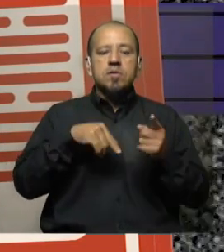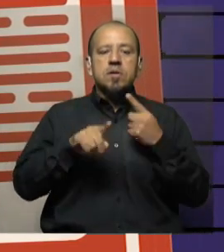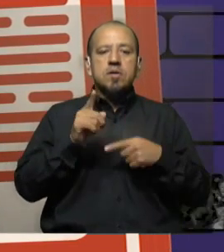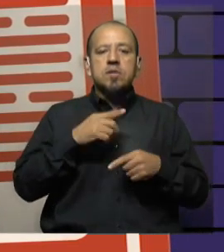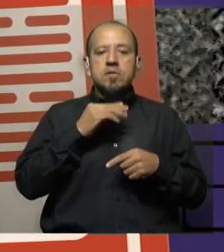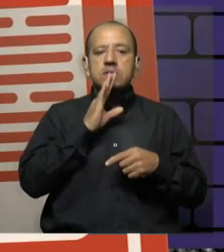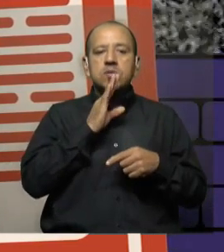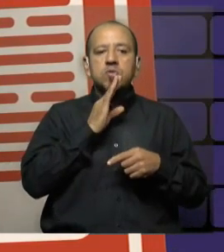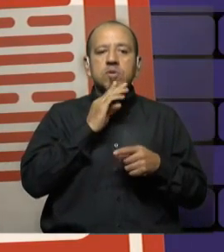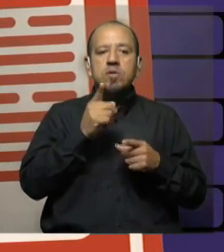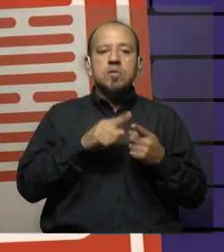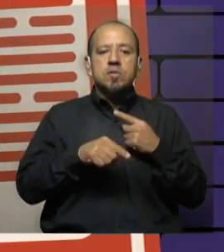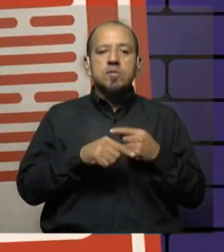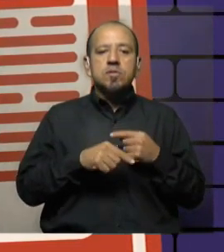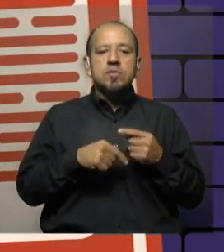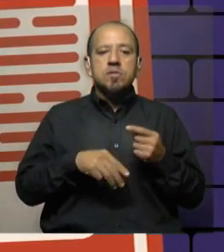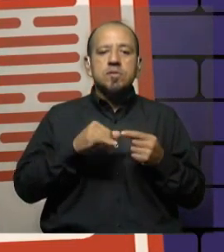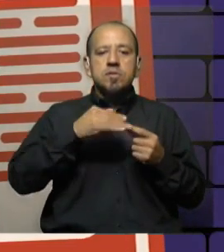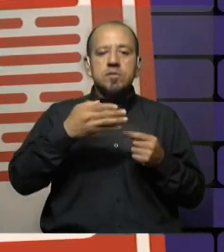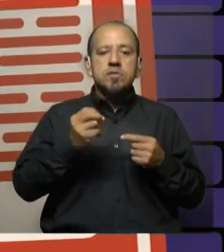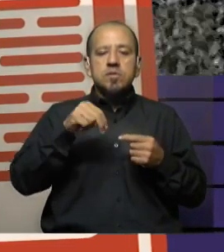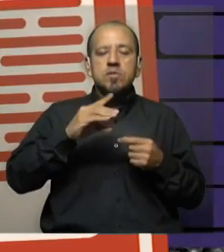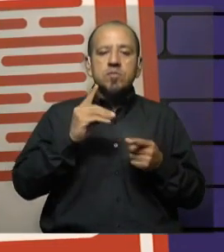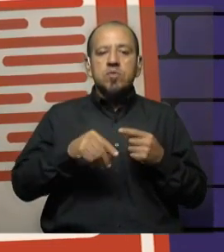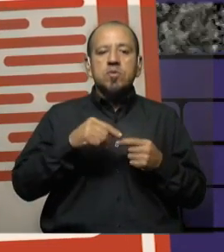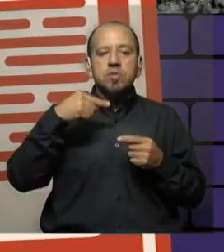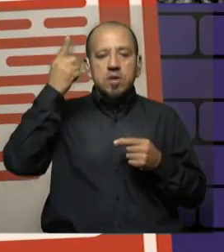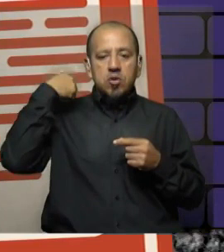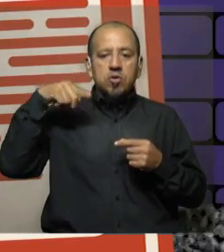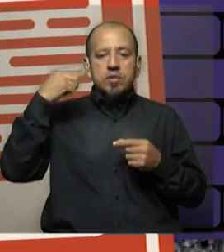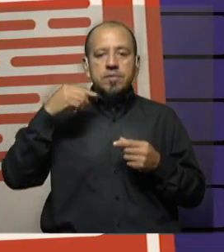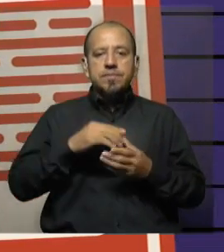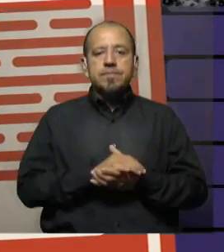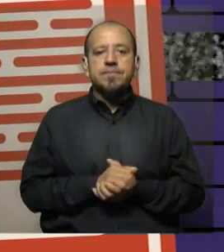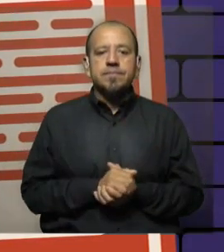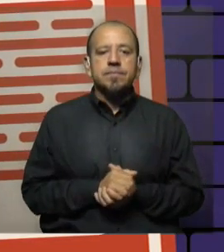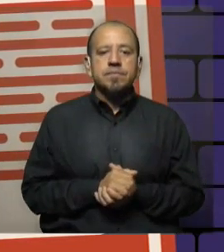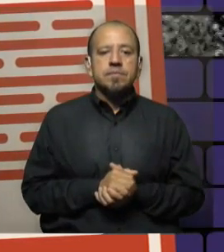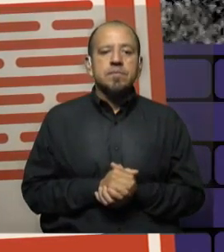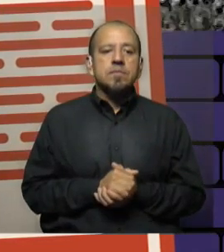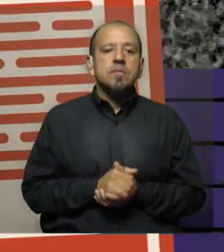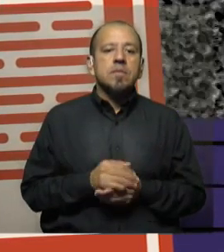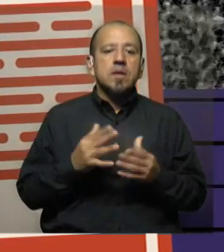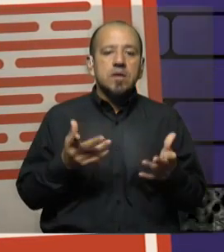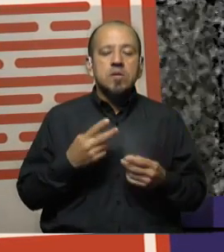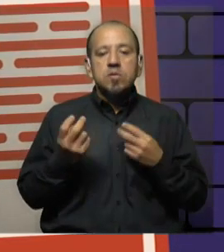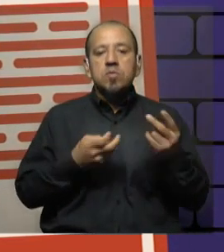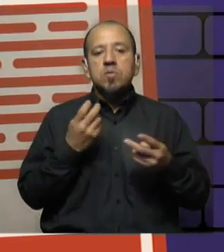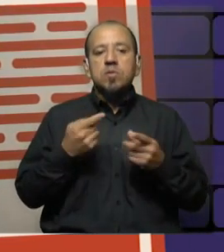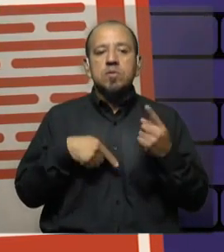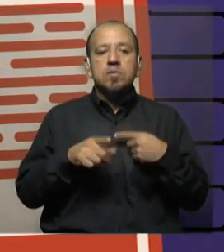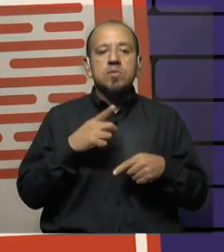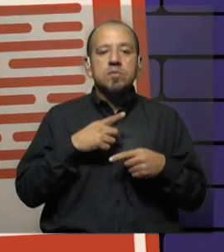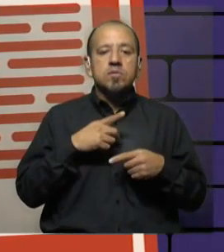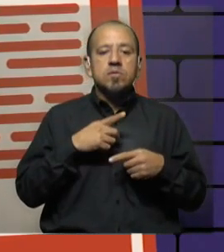en Estados Unidos y James Bond en Londres hasta que encontró lo que buscaba mientras se